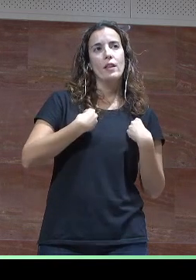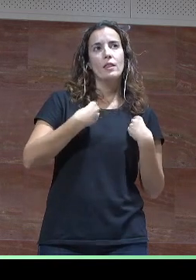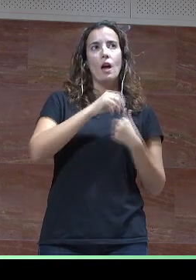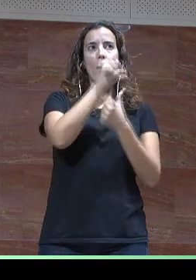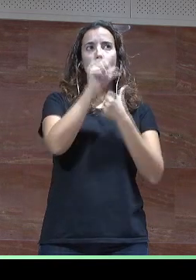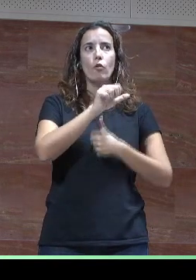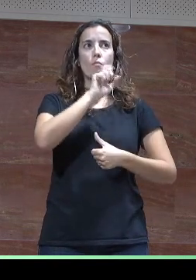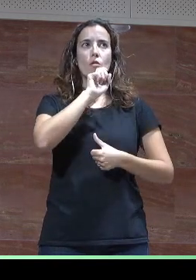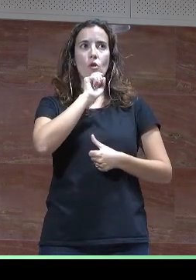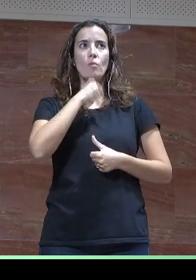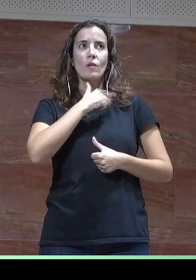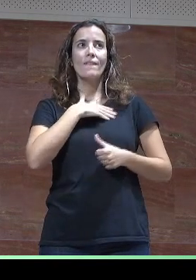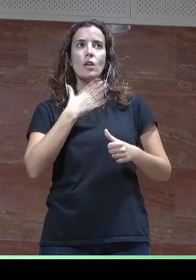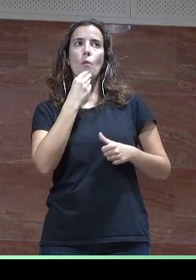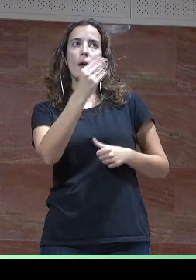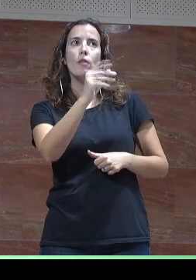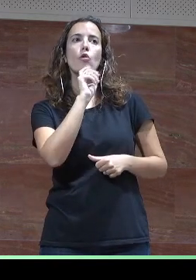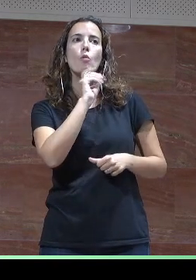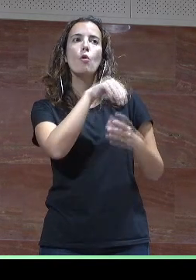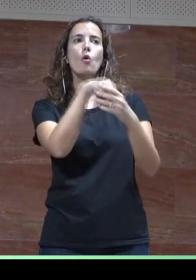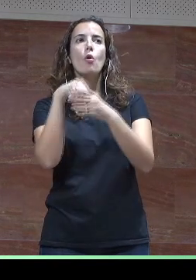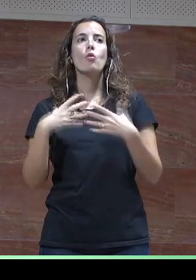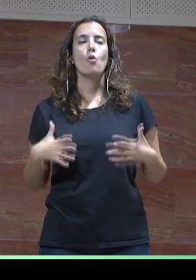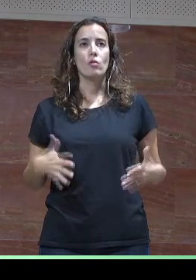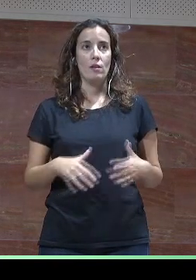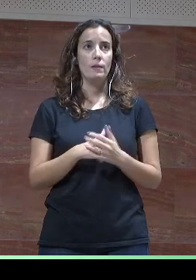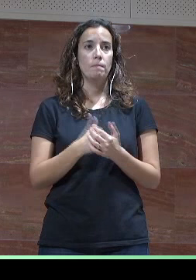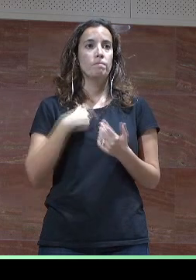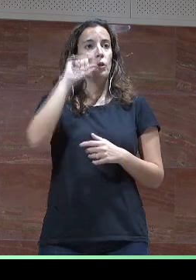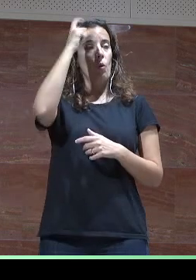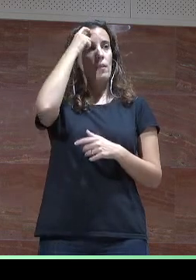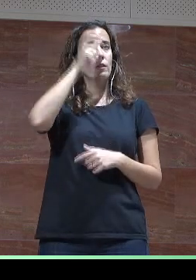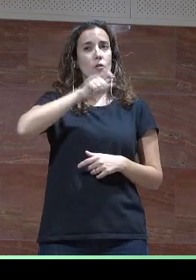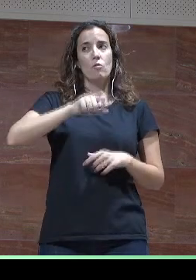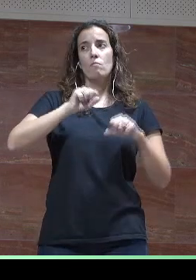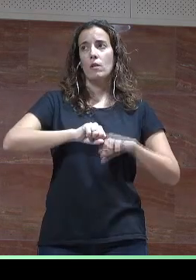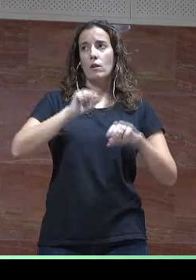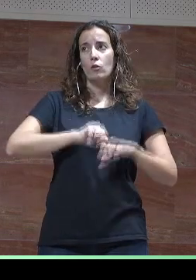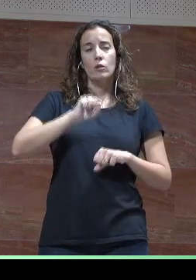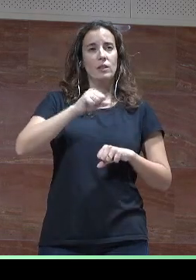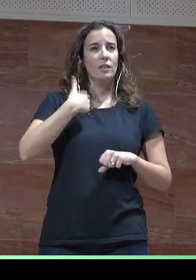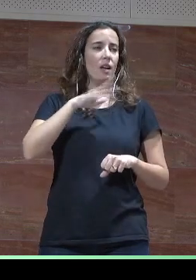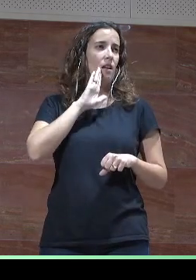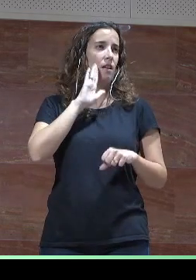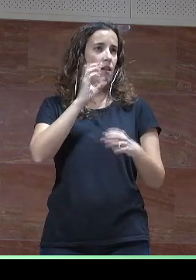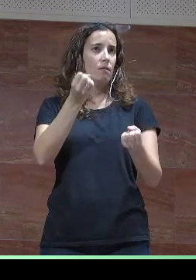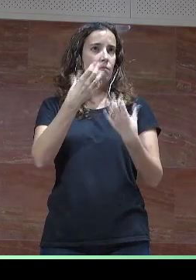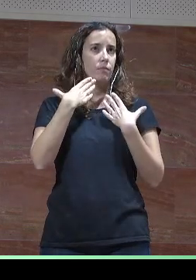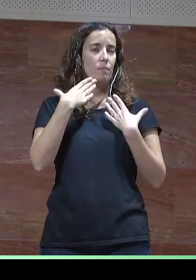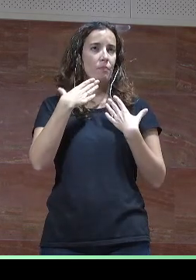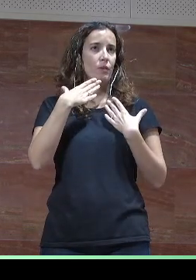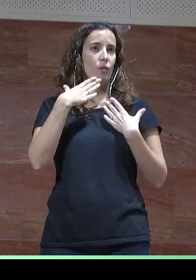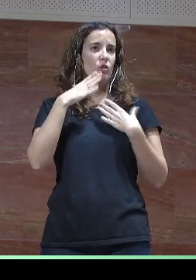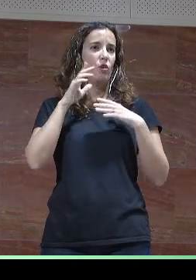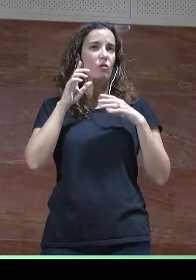de qué forma quiero envejecer. El concepto de las personas mayores, que como ya nos han comentado los doctores